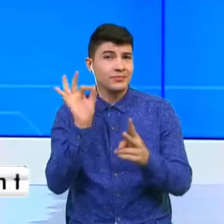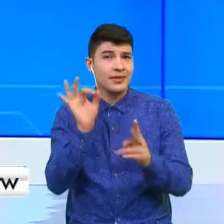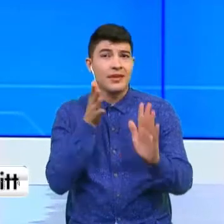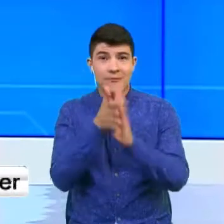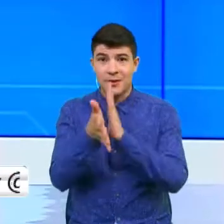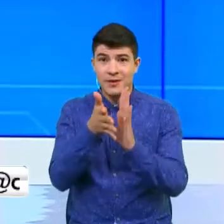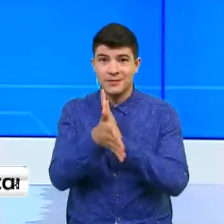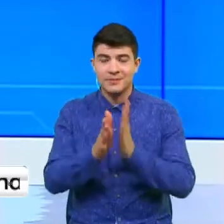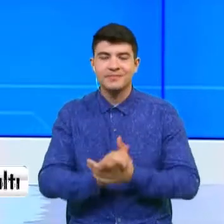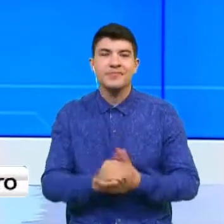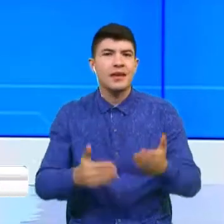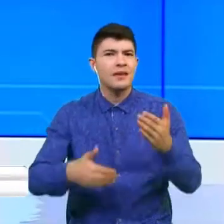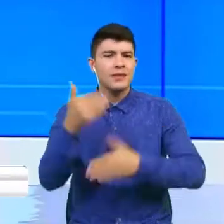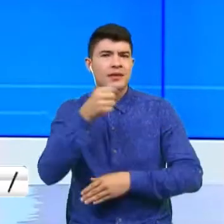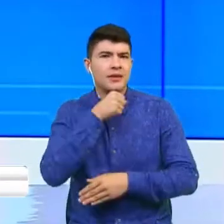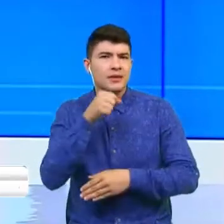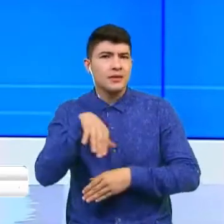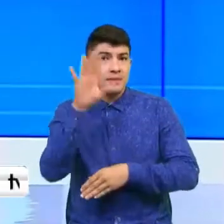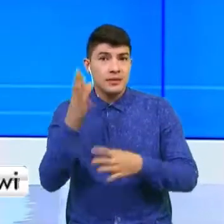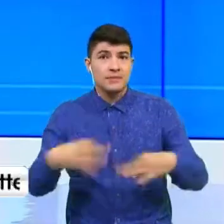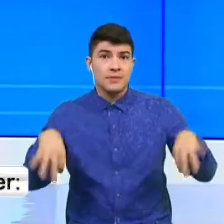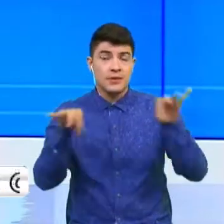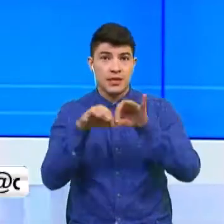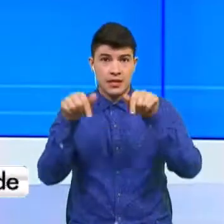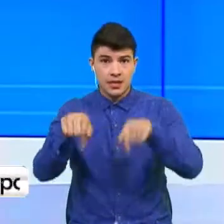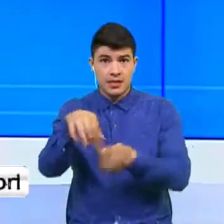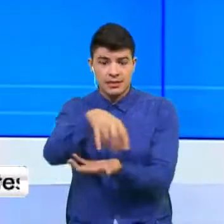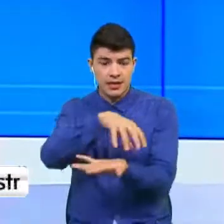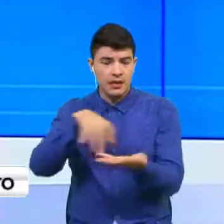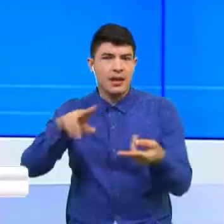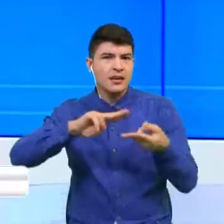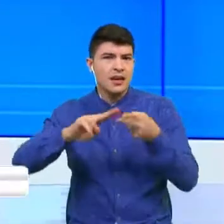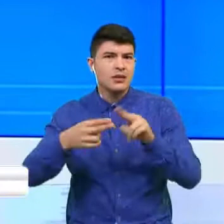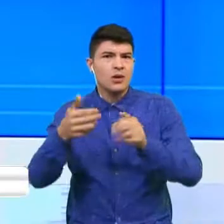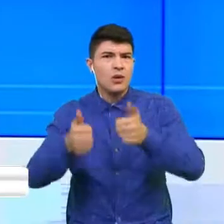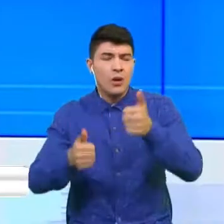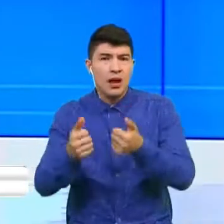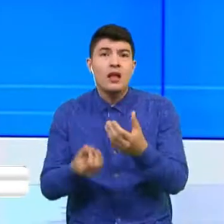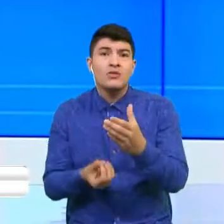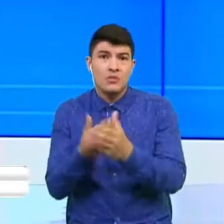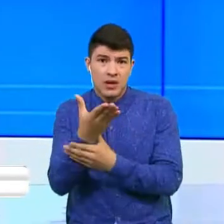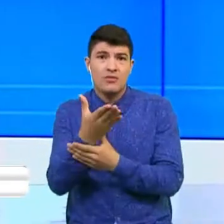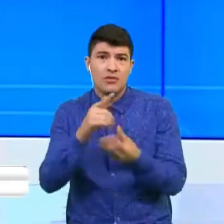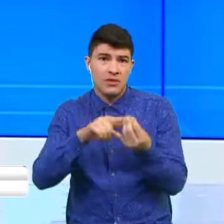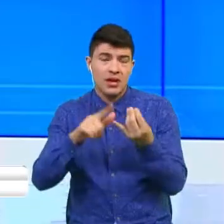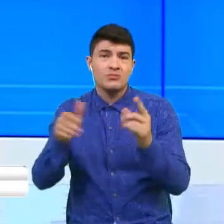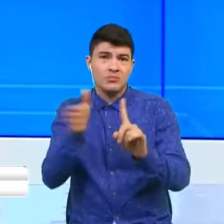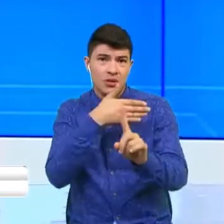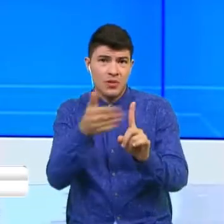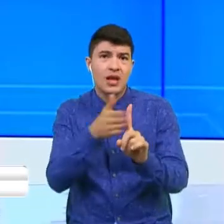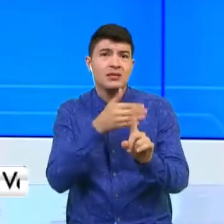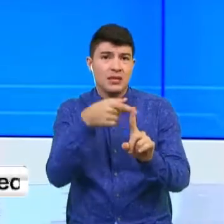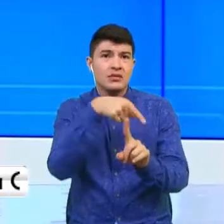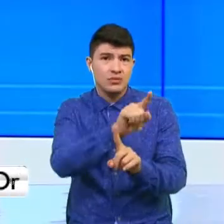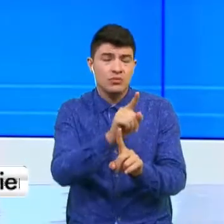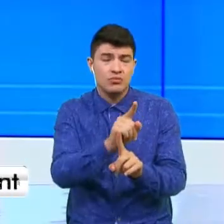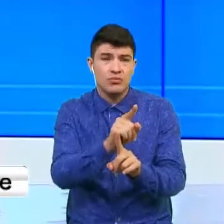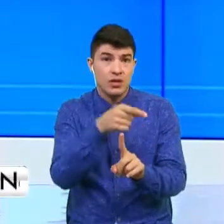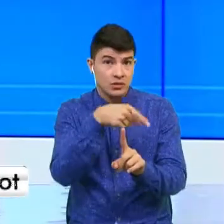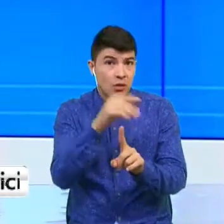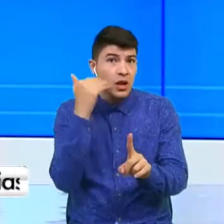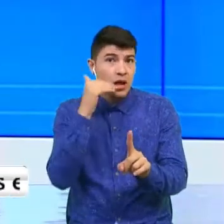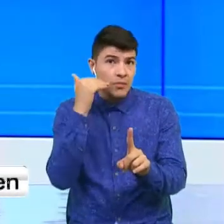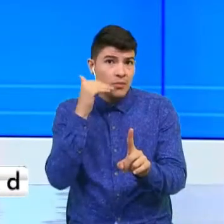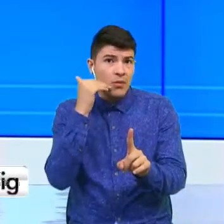Iniciamos con nuestra noticia más importante del día en el departamento de Santander y tiene que ver precisamente con un nuevo caso de violencia en contra de la mujer. Allí, una mujer